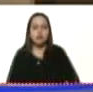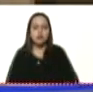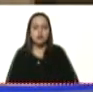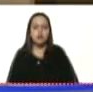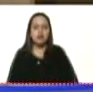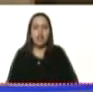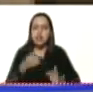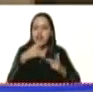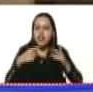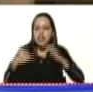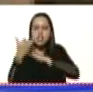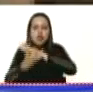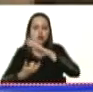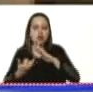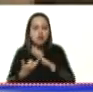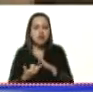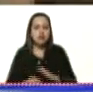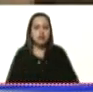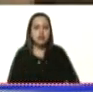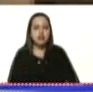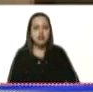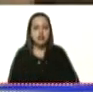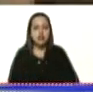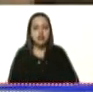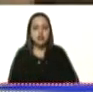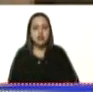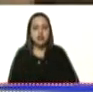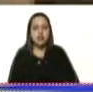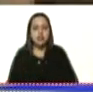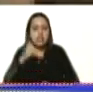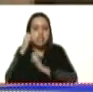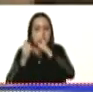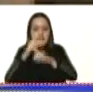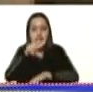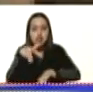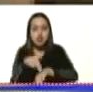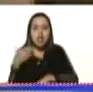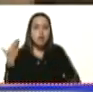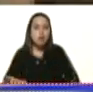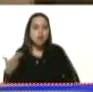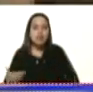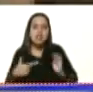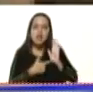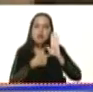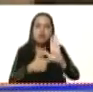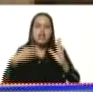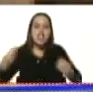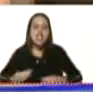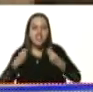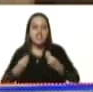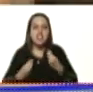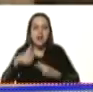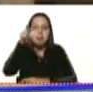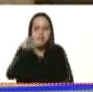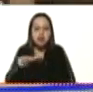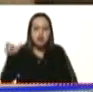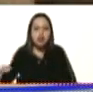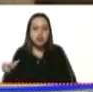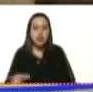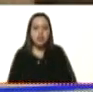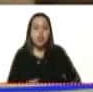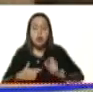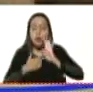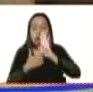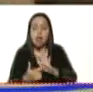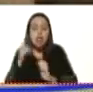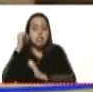las instituciones, desde la cinematografía nacional, la importancia de llevar la vida de nuestros próceres al cine, a